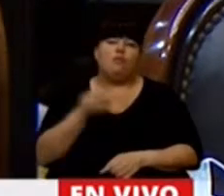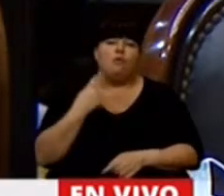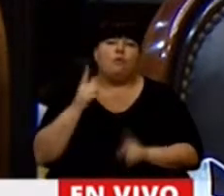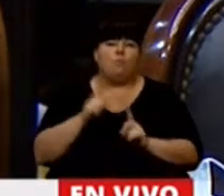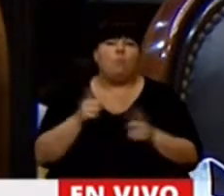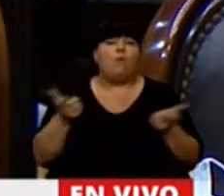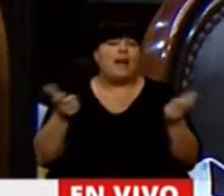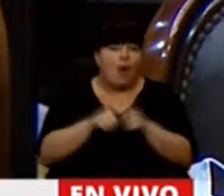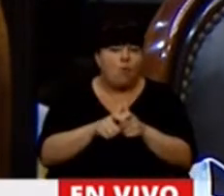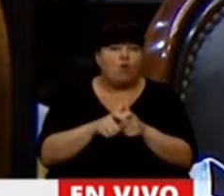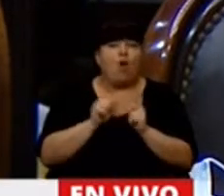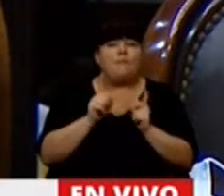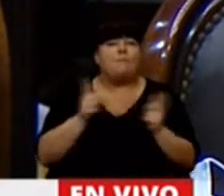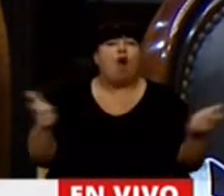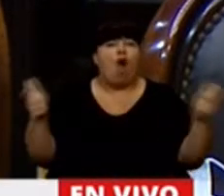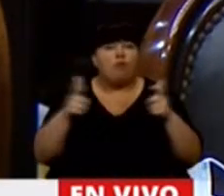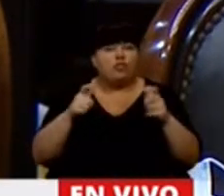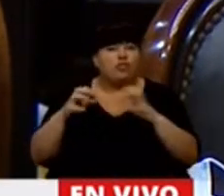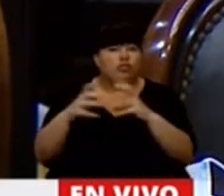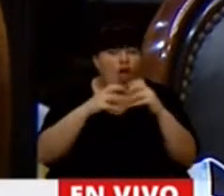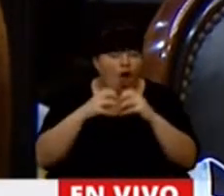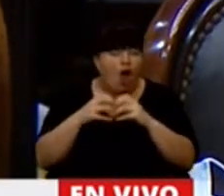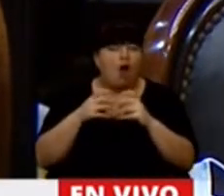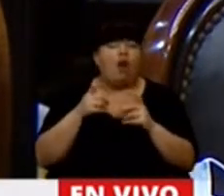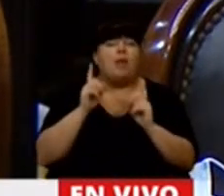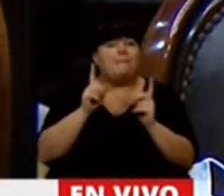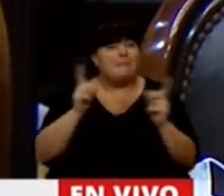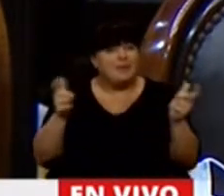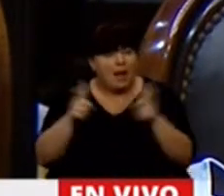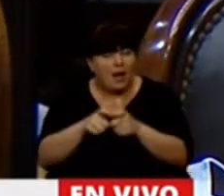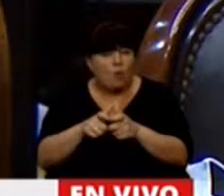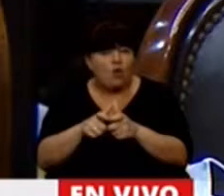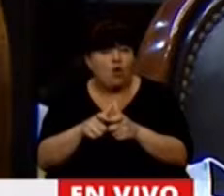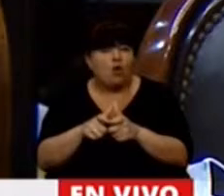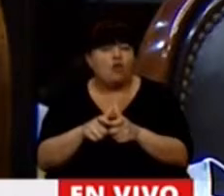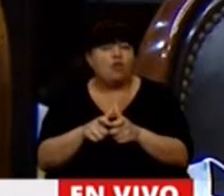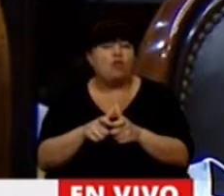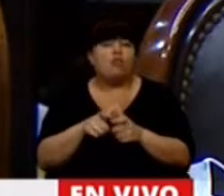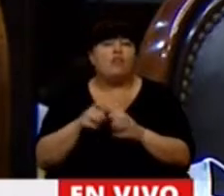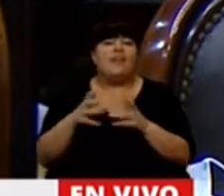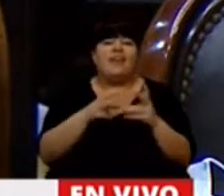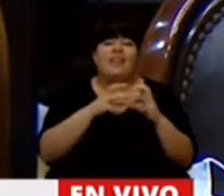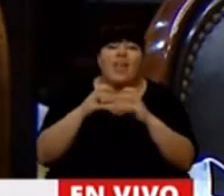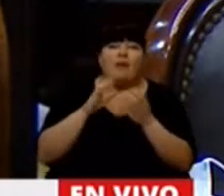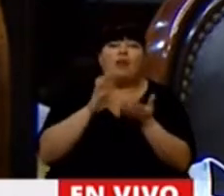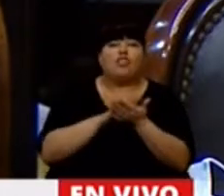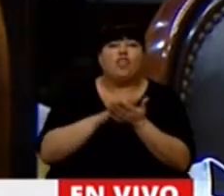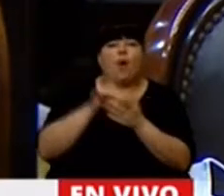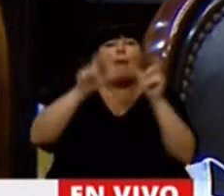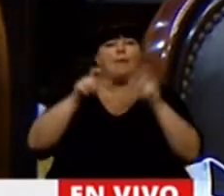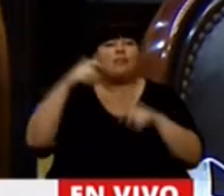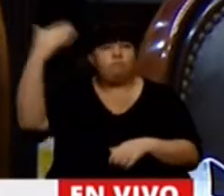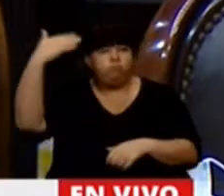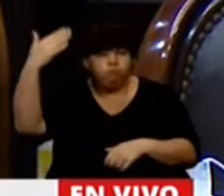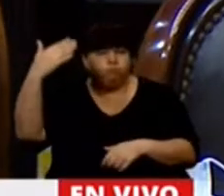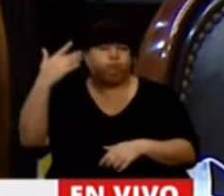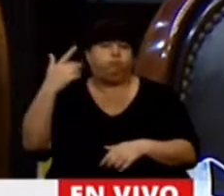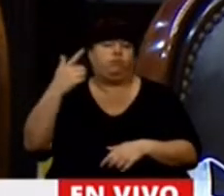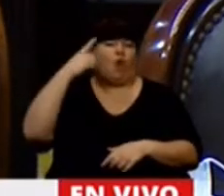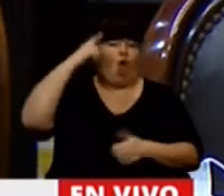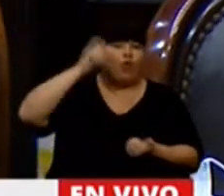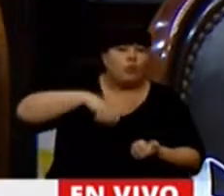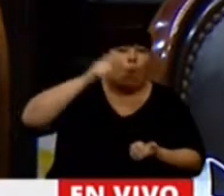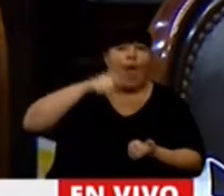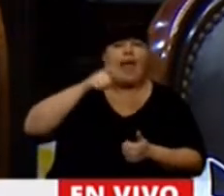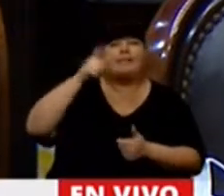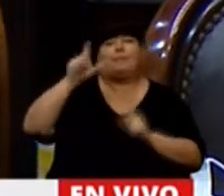realizado reuniones de comisión en las cuales el debate de los expositores, de los magistrados, de